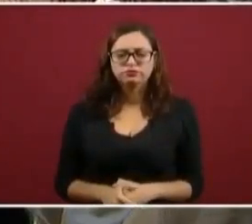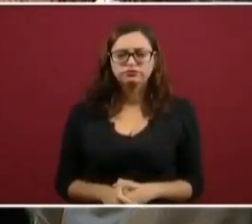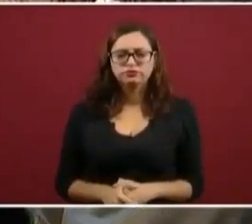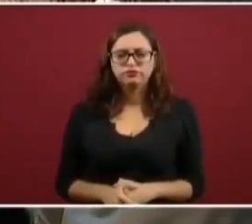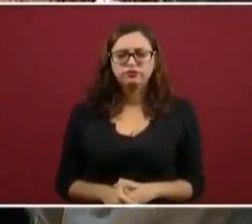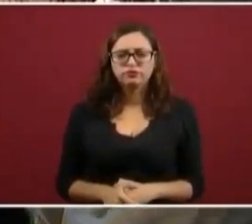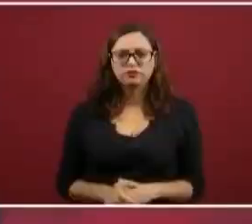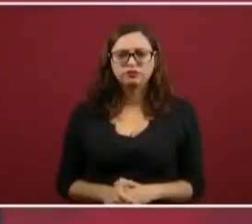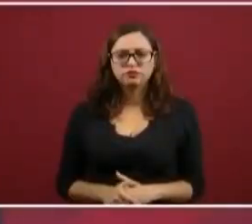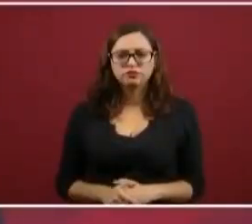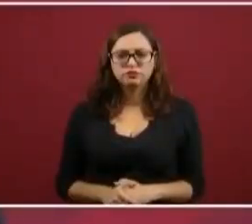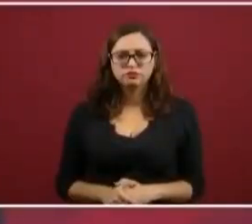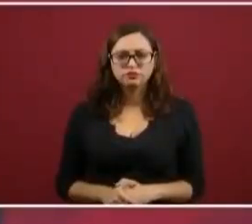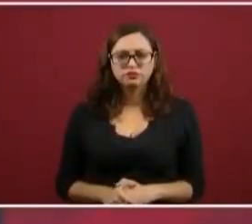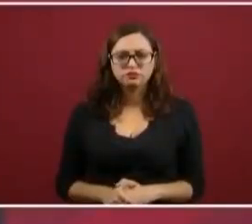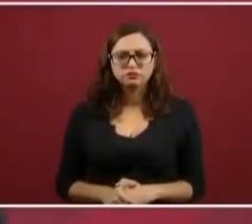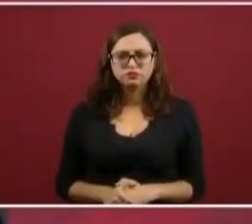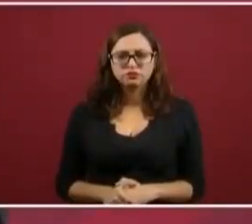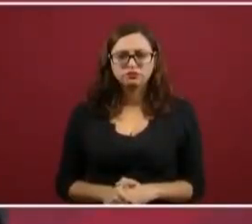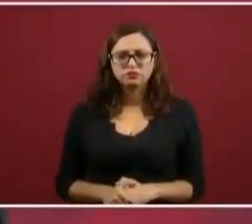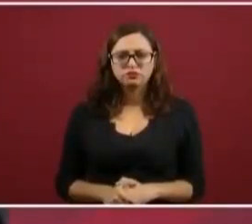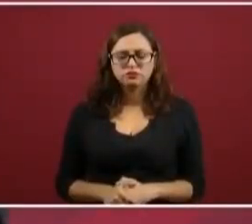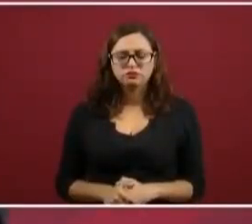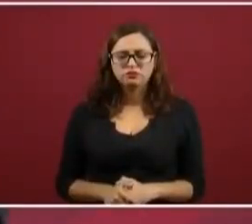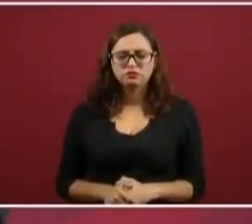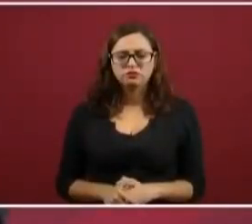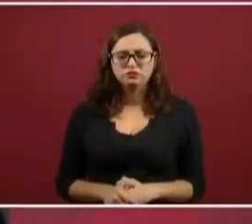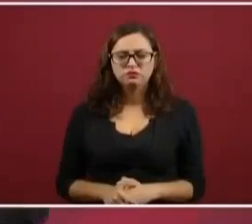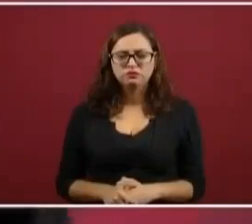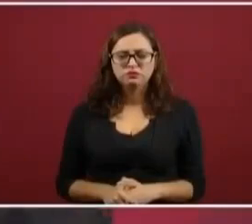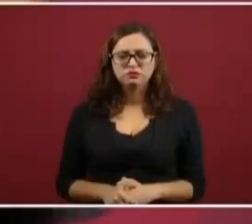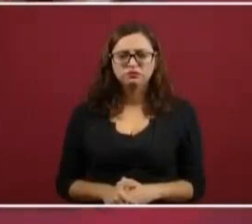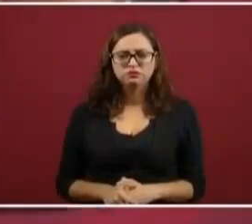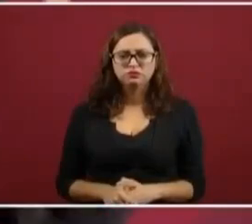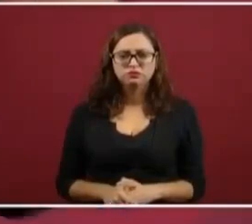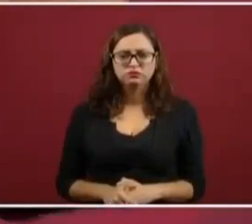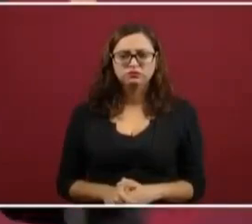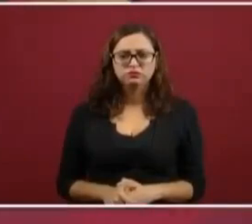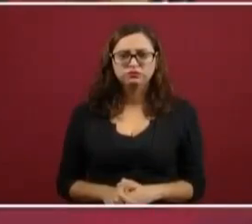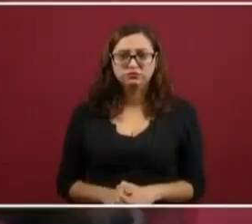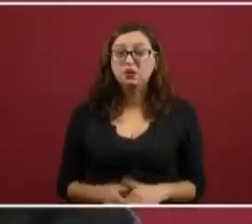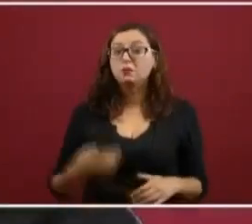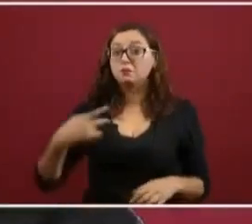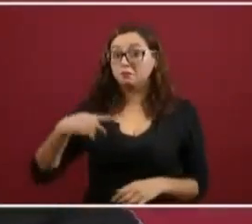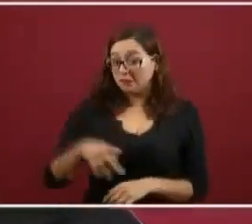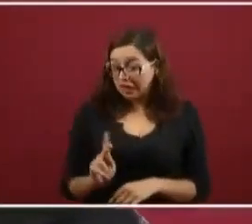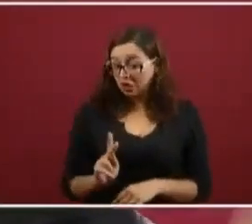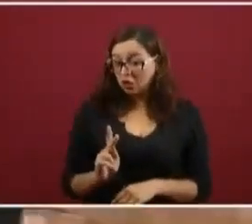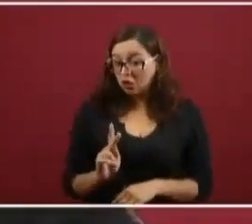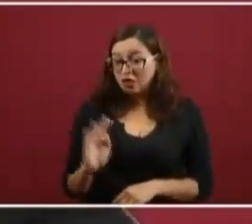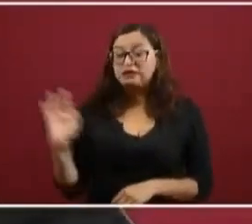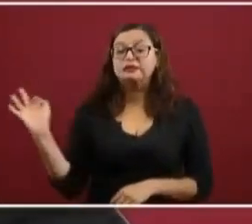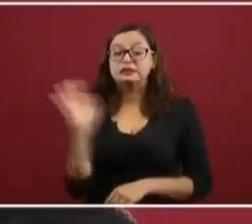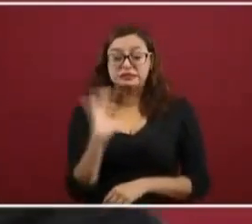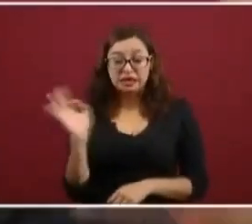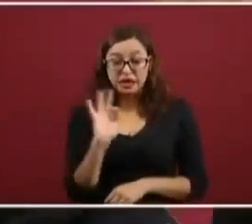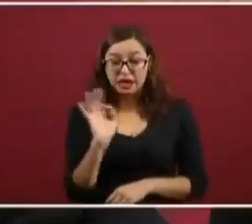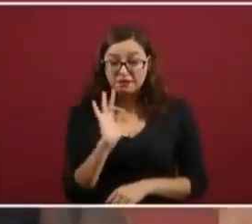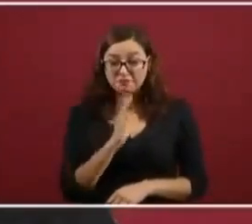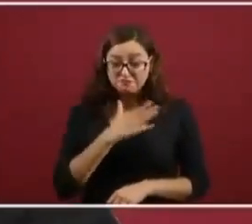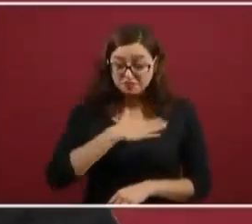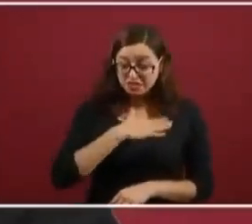pero con todo lo que estoy diciendo y expresando si hay casos de injusticias